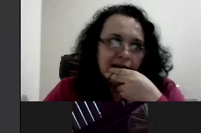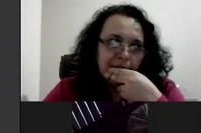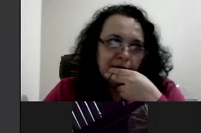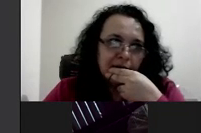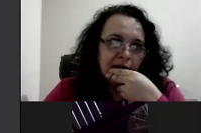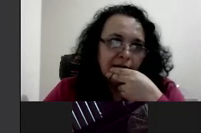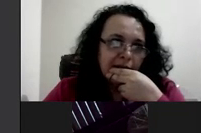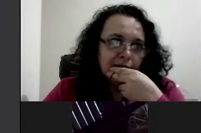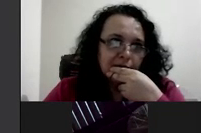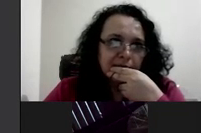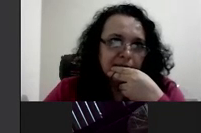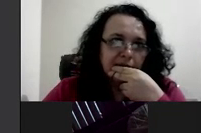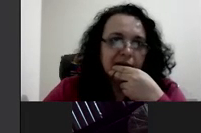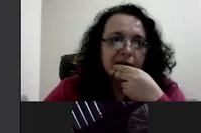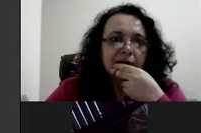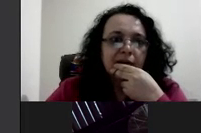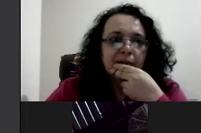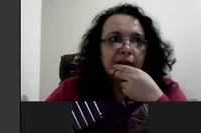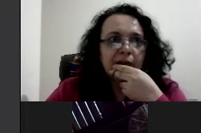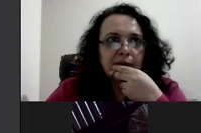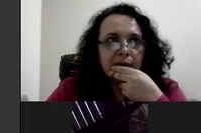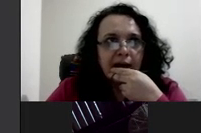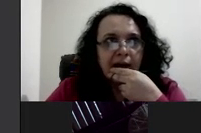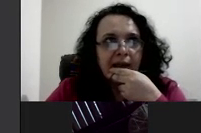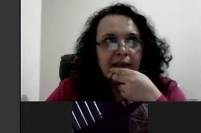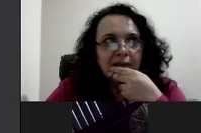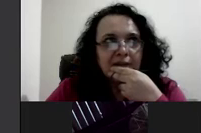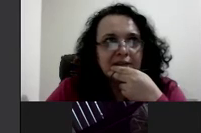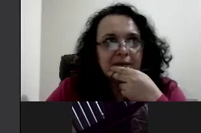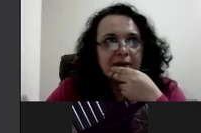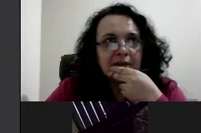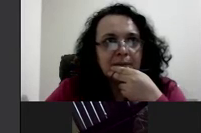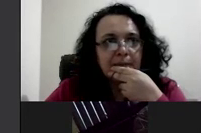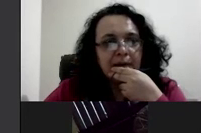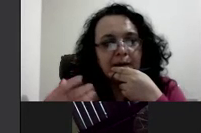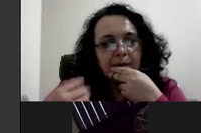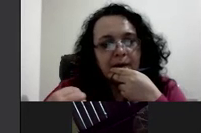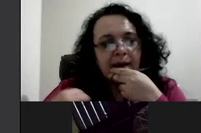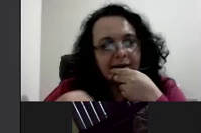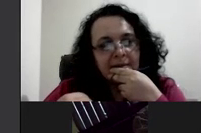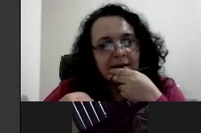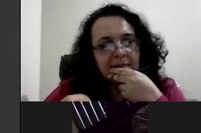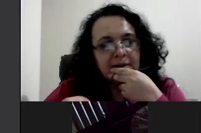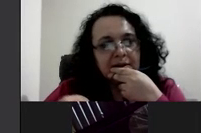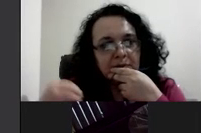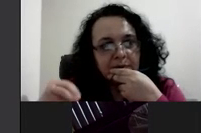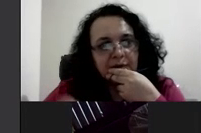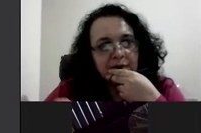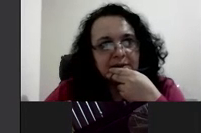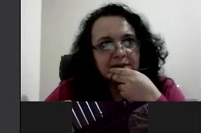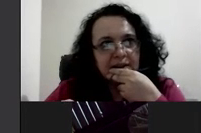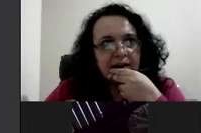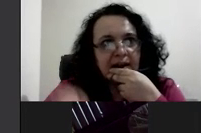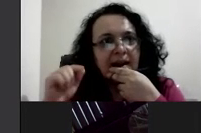sacan rápido hablando, ¿verdad? Pero yo les digo que yo, académicamente, yo